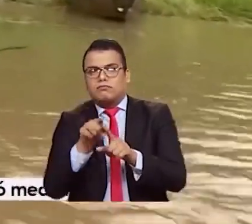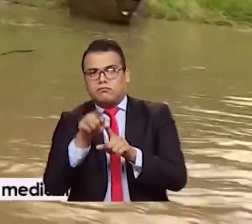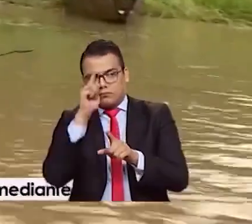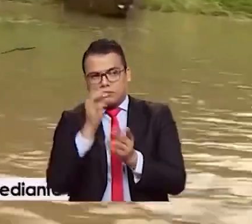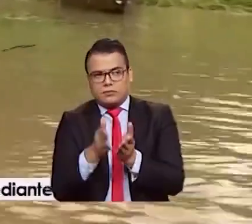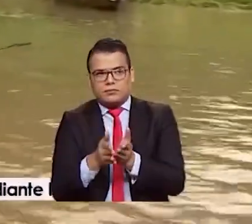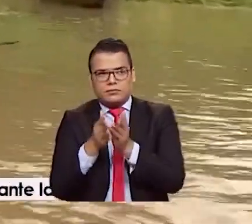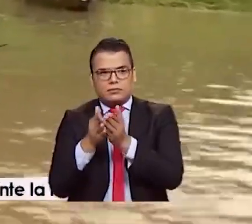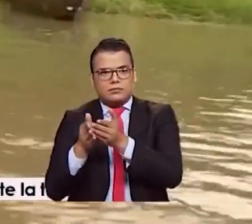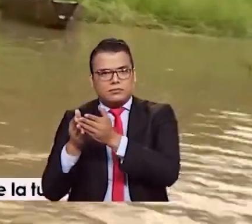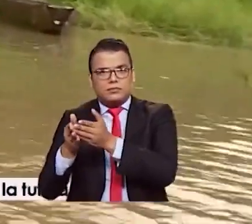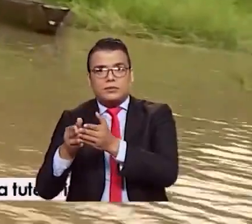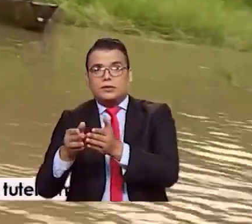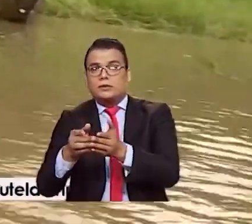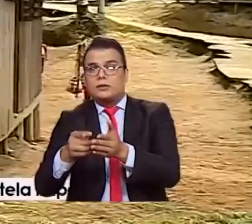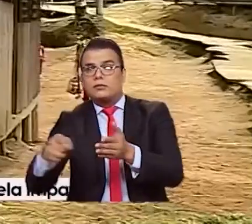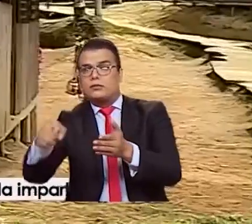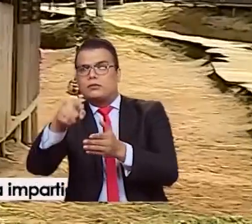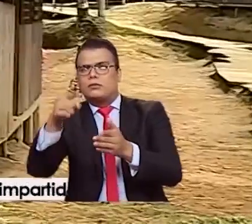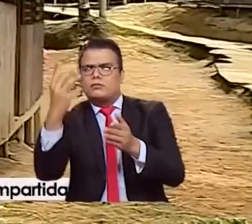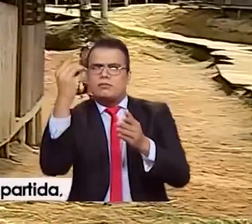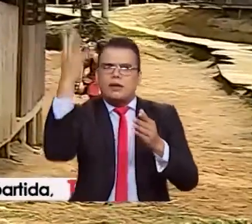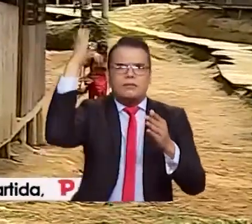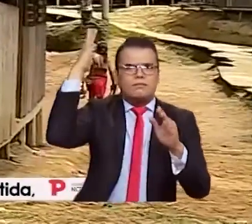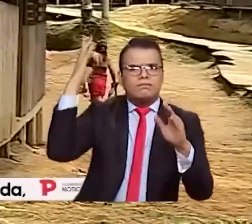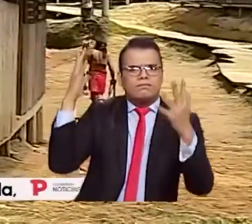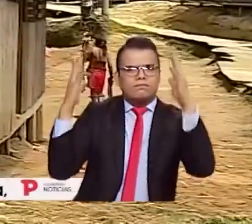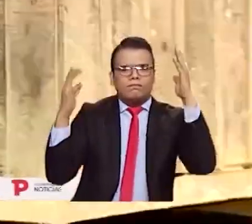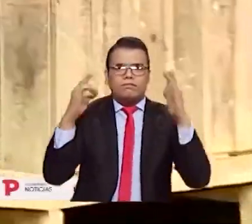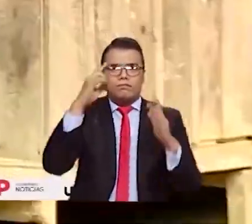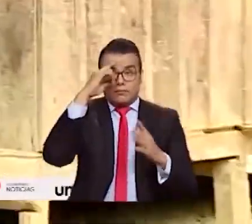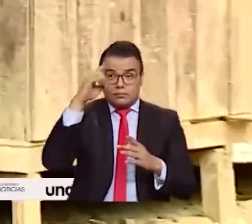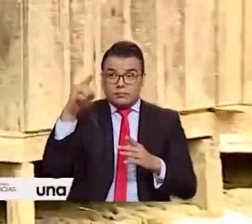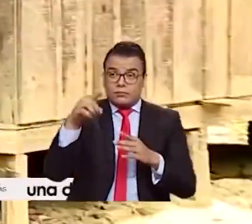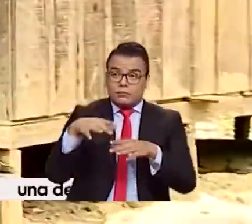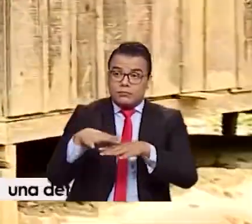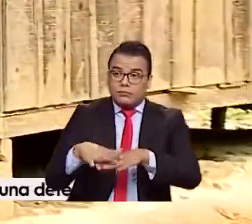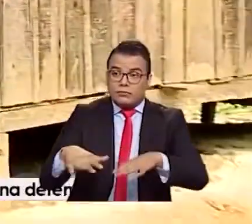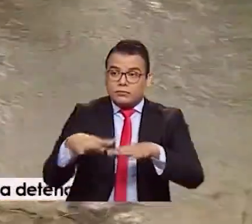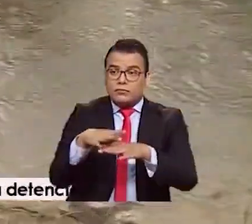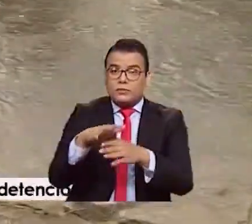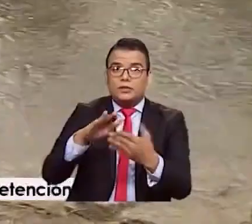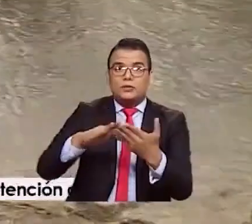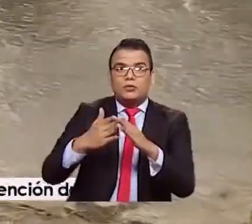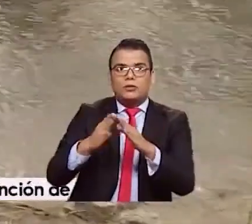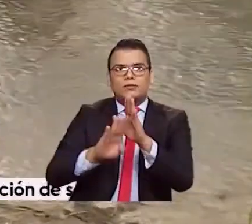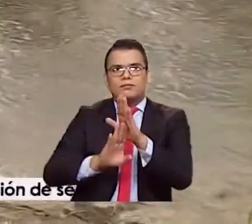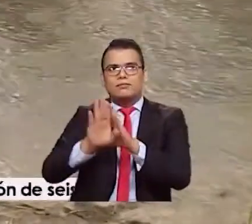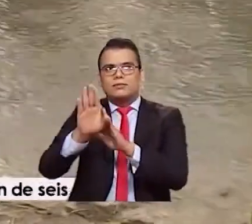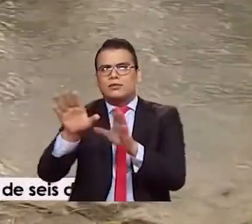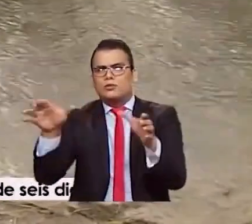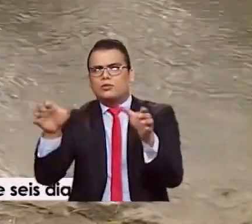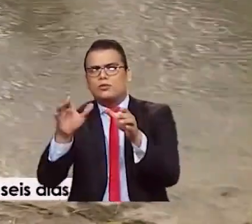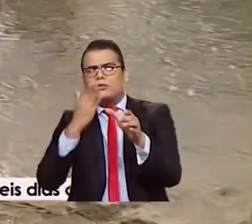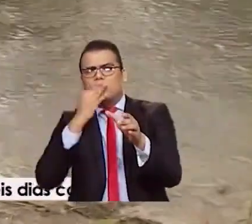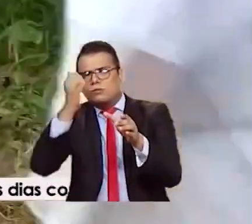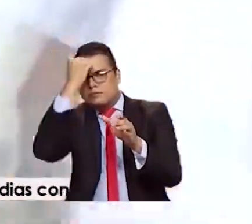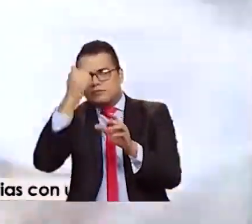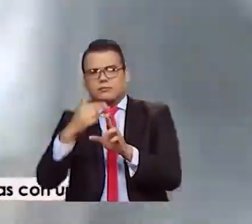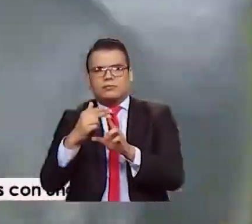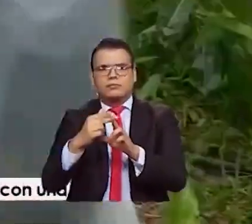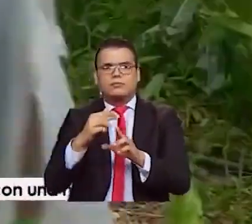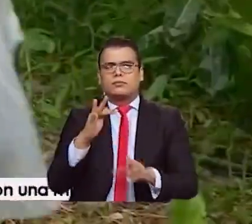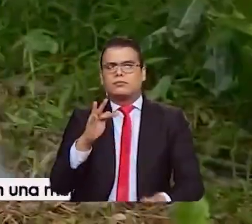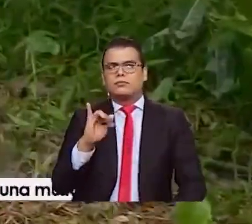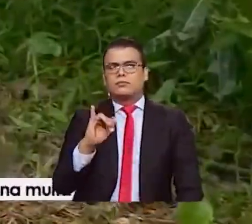Y la ruta para el corazón del Amazonas tiene un propósito, llegar a la comunidad del Progreso, de la tribu ticuna, y para este cometido tuvimos que caminar